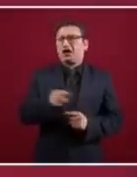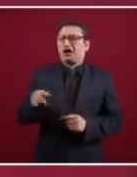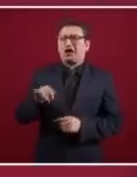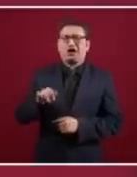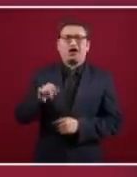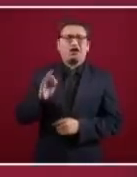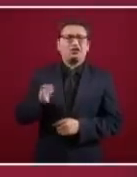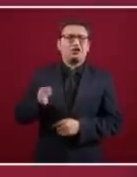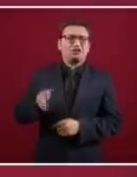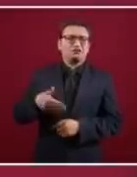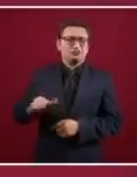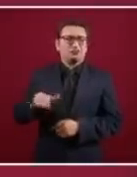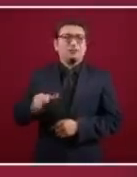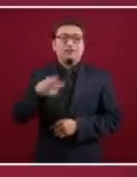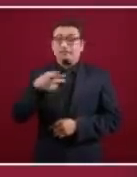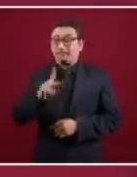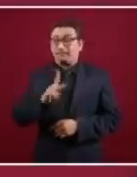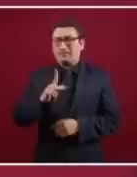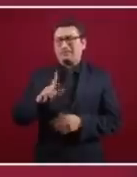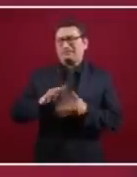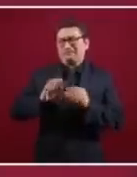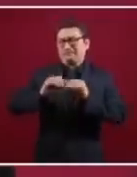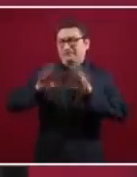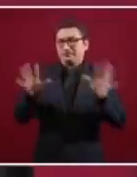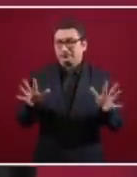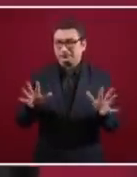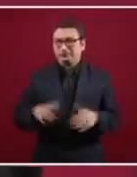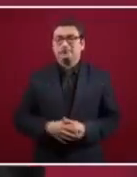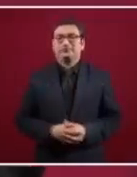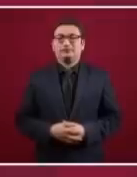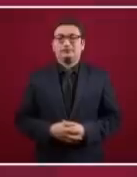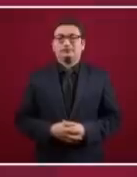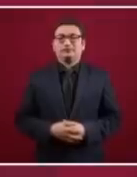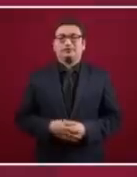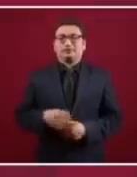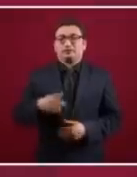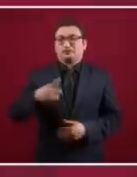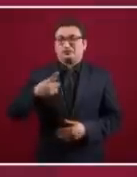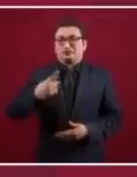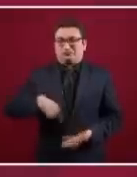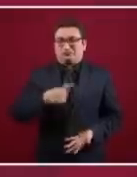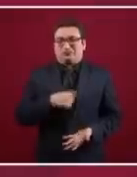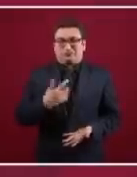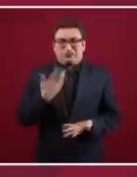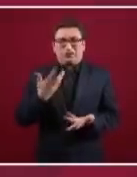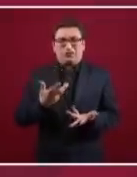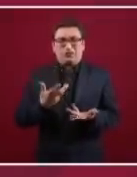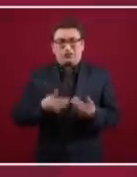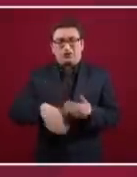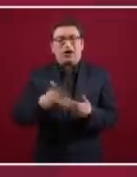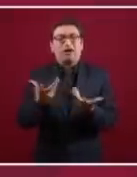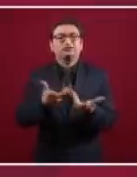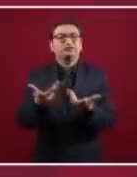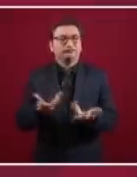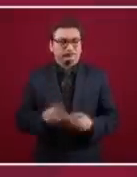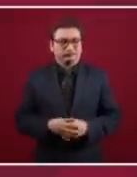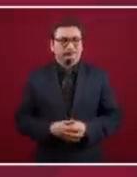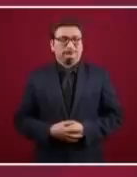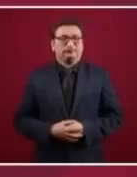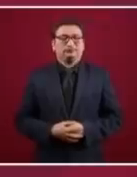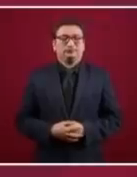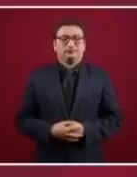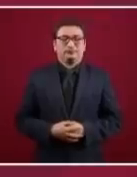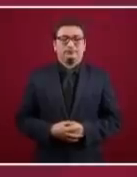pero que no estaba claro lo que nosotros íbamos a llevar a cabo